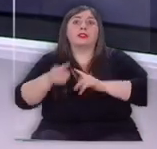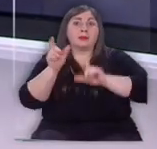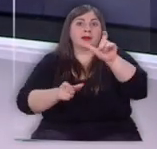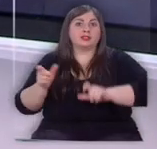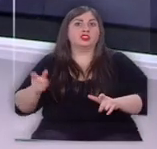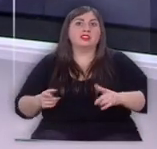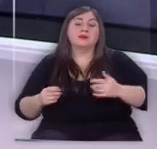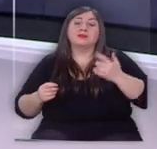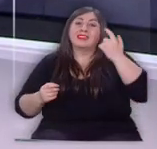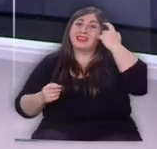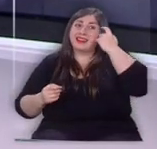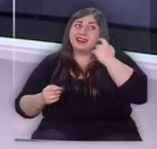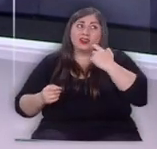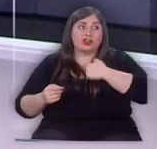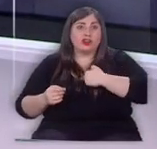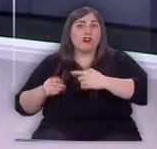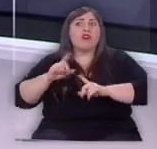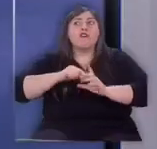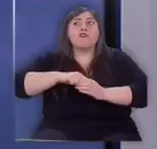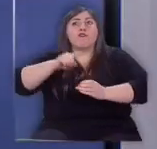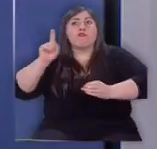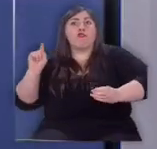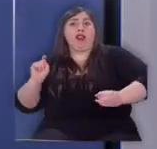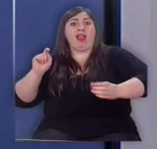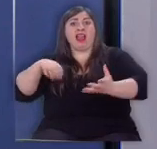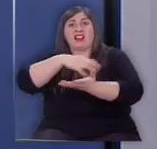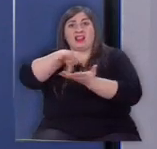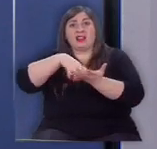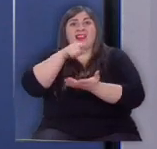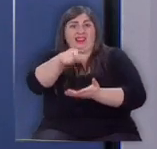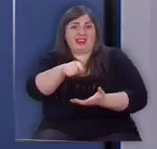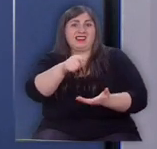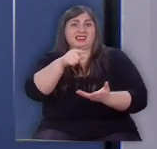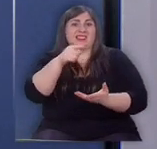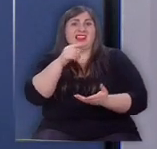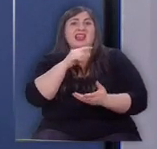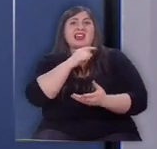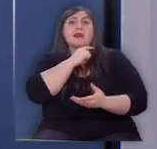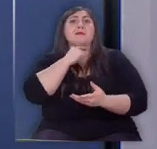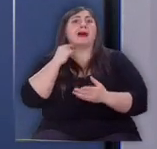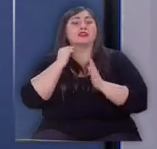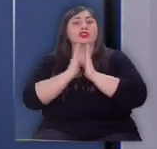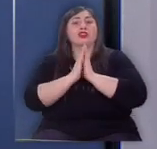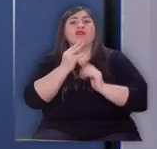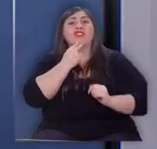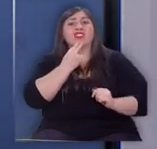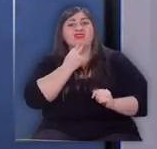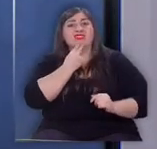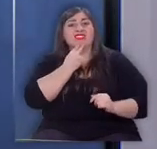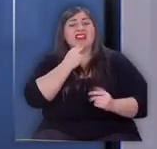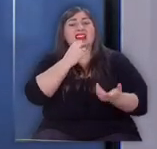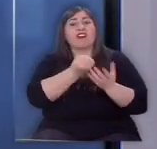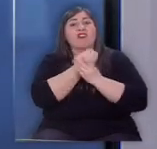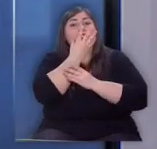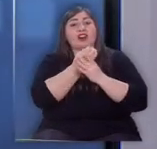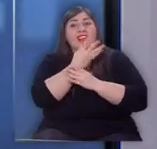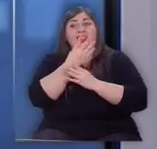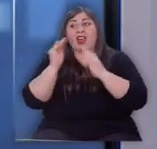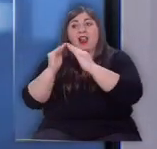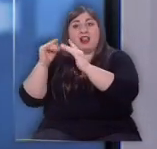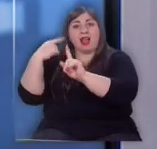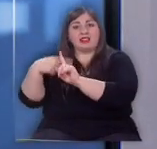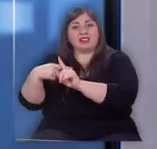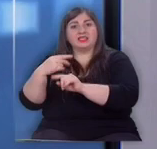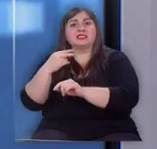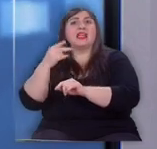Me parece que son de fuera de la comuna. Uh-huh. Este pastor vive en la Florida. Esta iglesia está en la comuna de Santiago. Llegó a la comuna